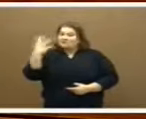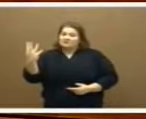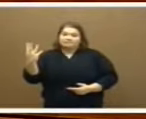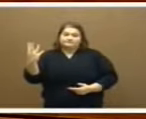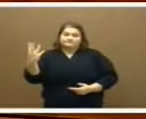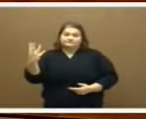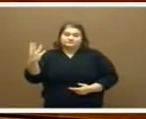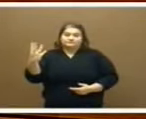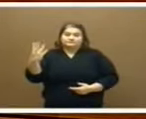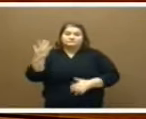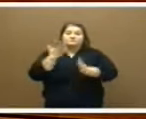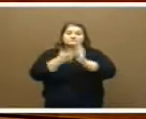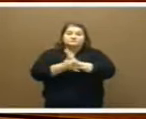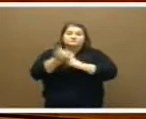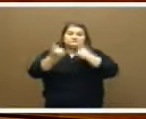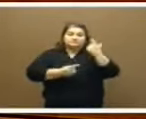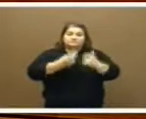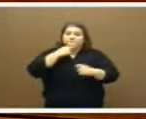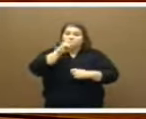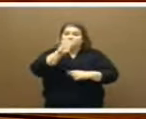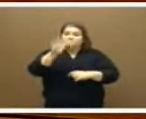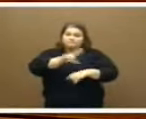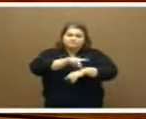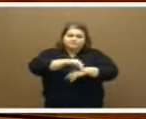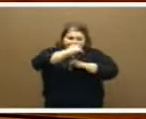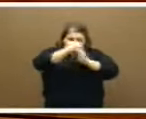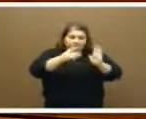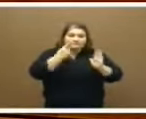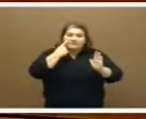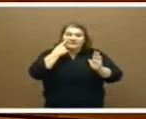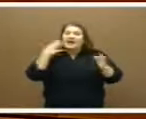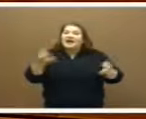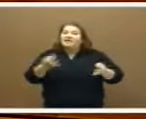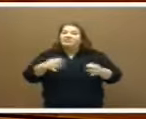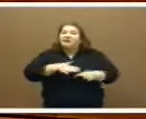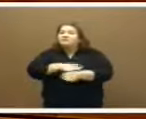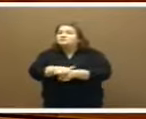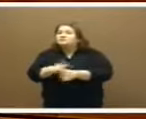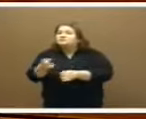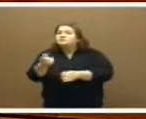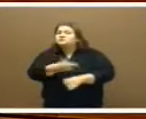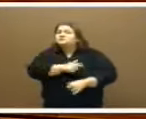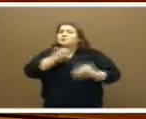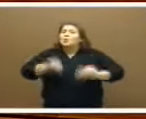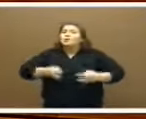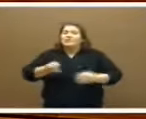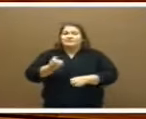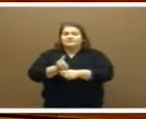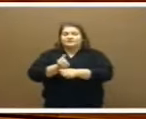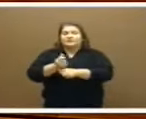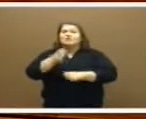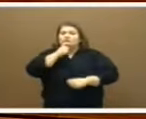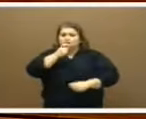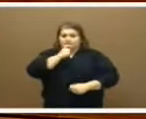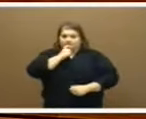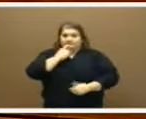4. Hay pabellones que tienen que estar atendidos las 24 horas. Ya me dirá cómo garantizan ustedes la seguridad de esos trabajadores. Por